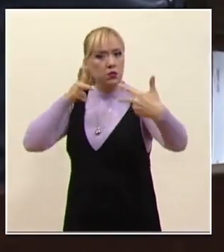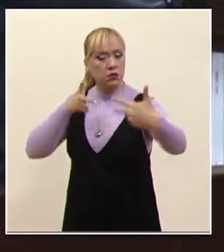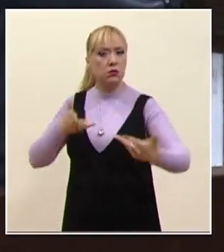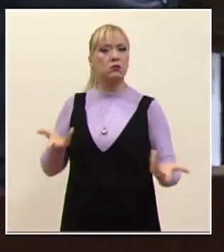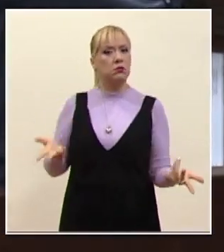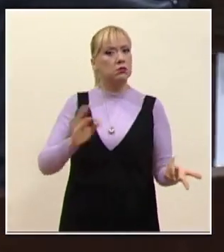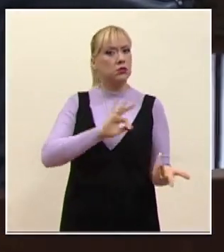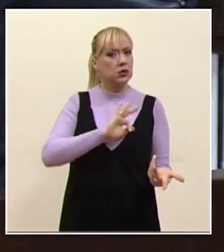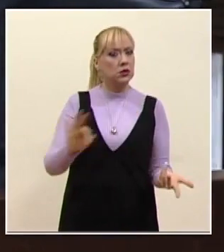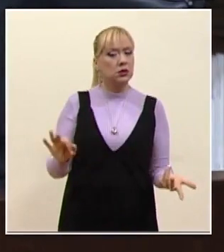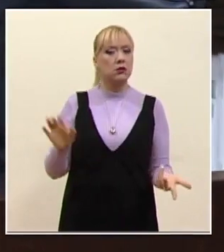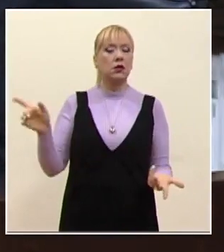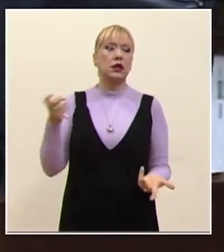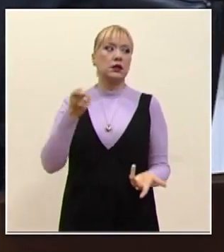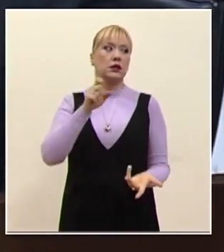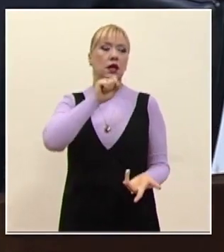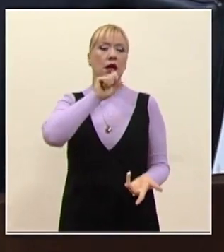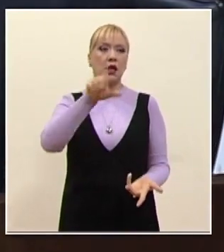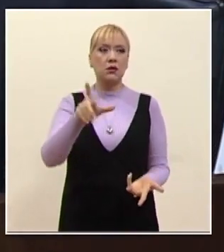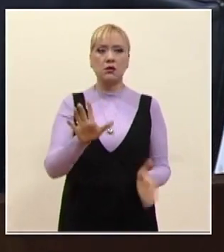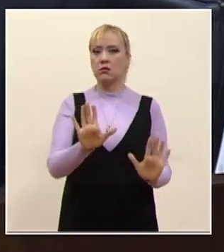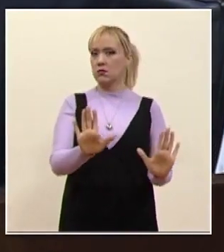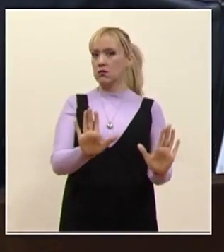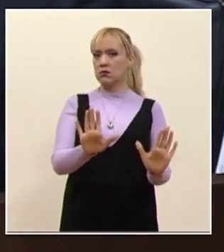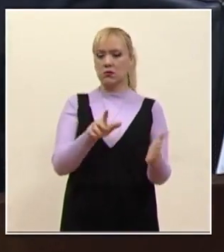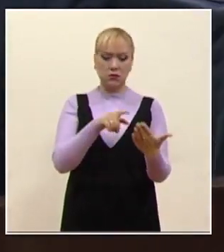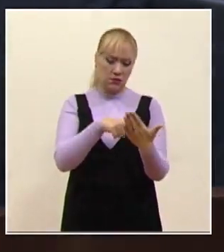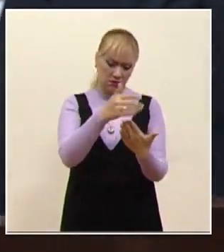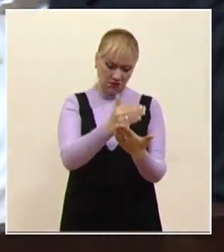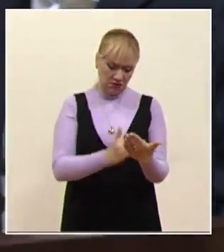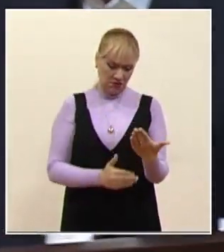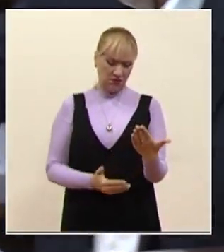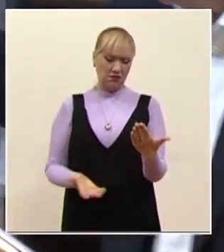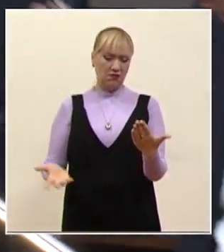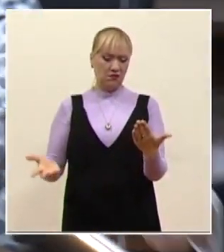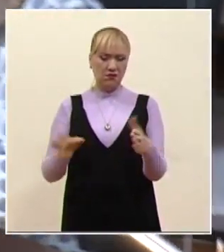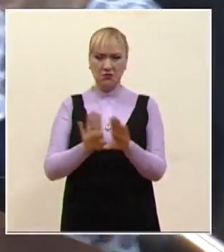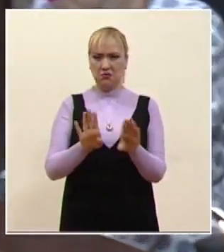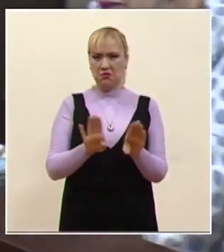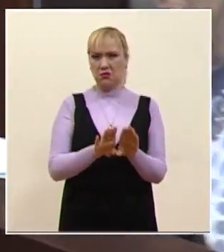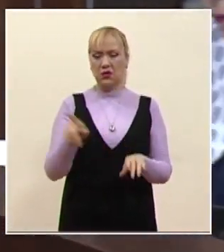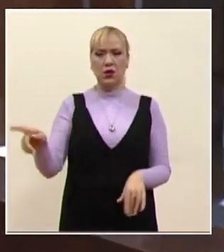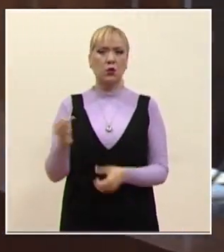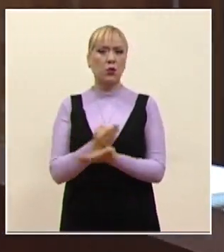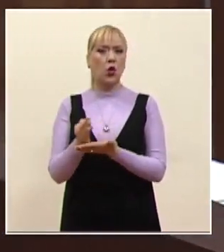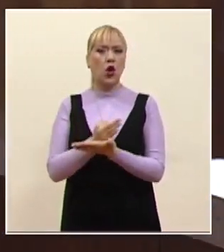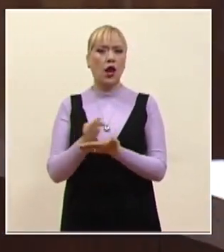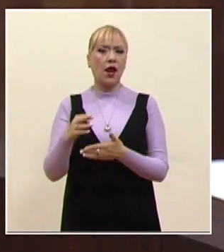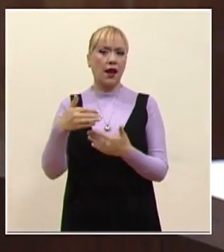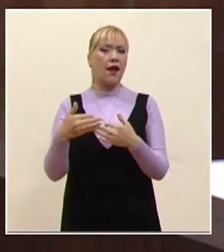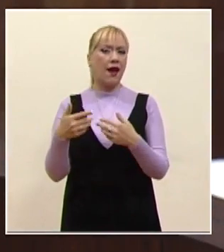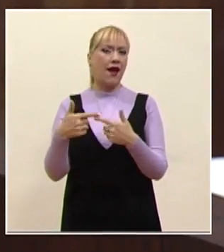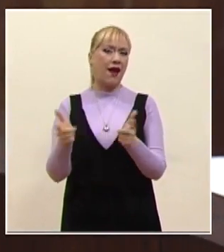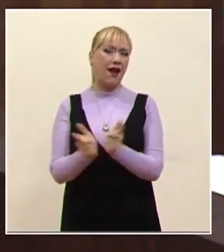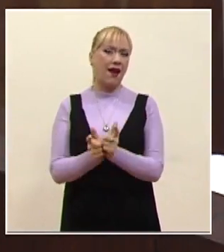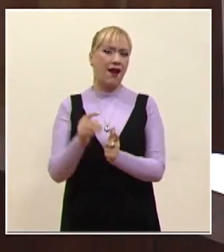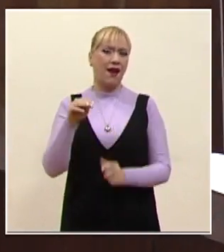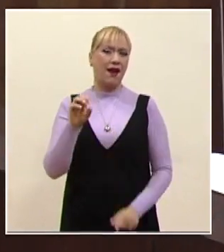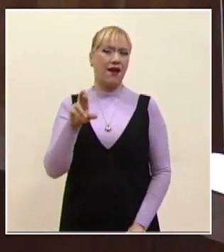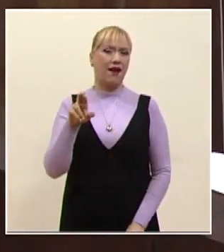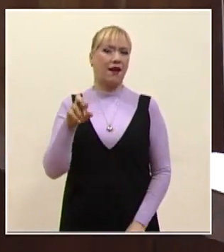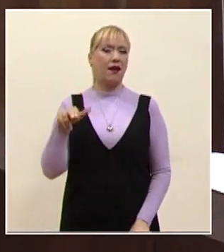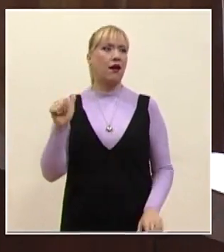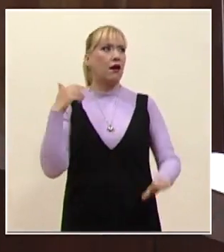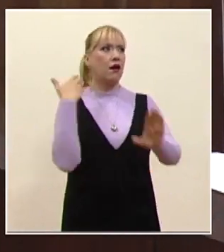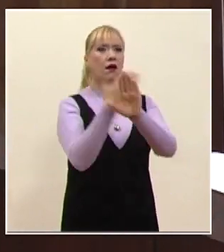de Jalisco, considerando infundados e inoperantes los agravios del partido Morena, ya que las sesiones del Consejo General